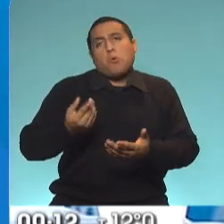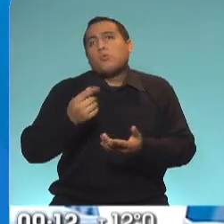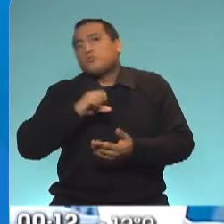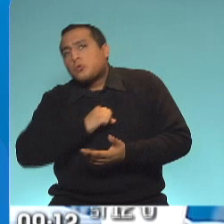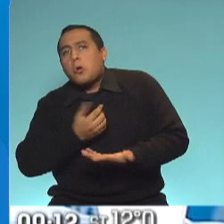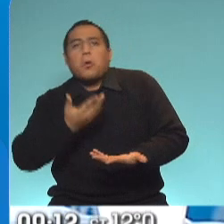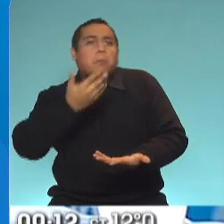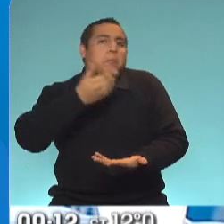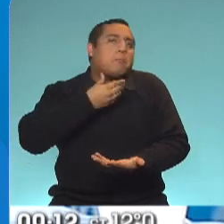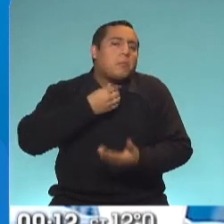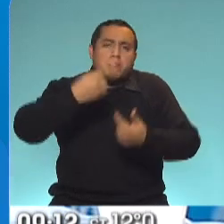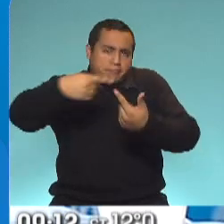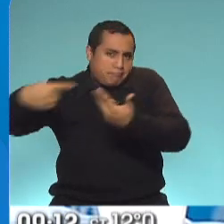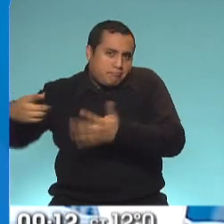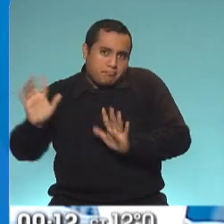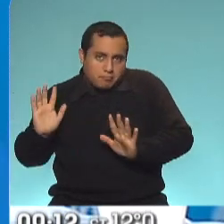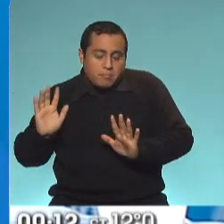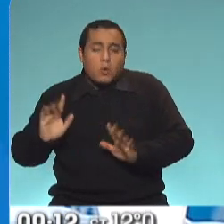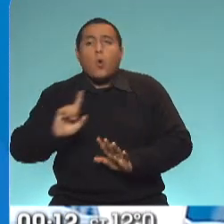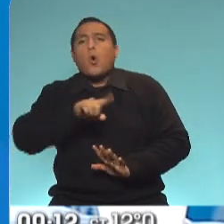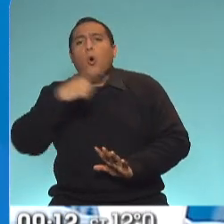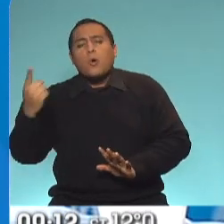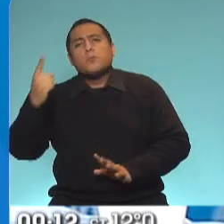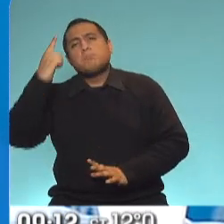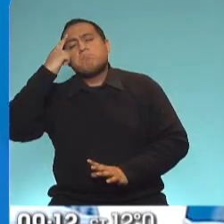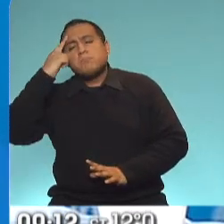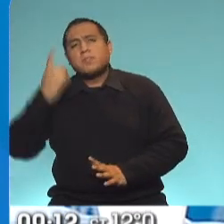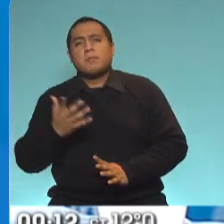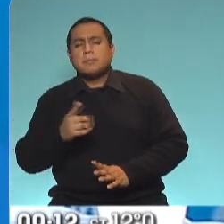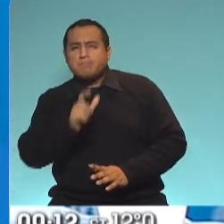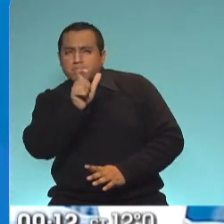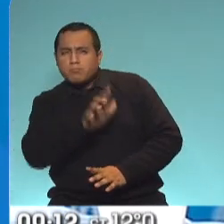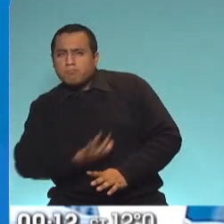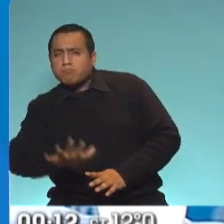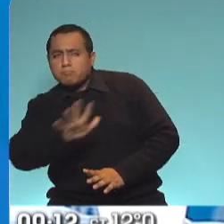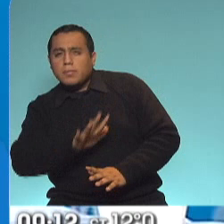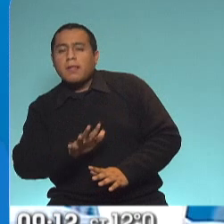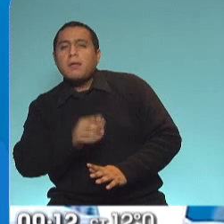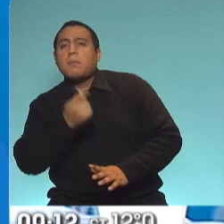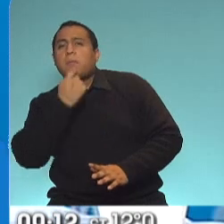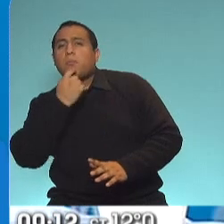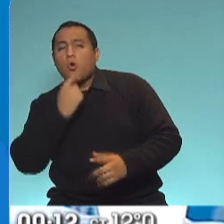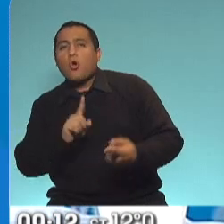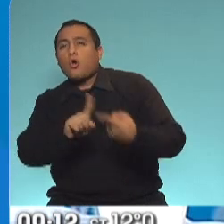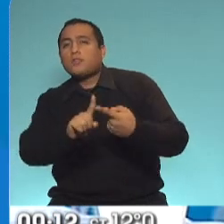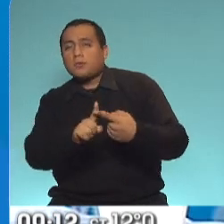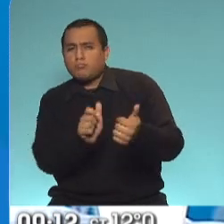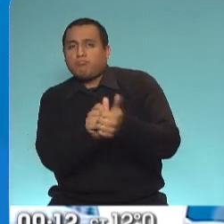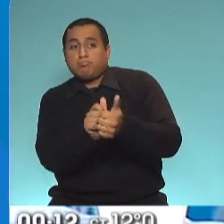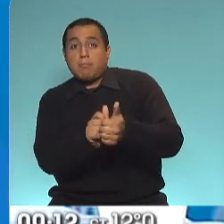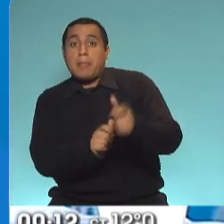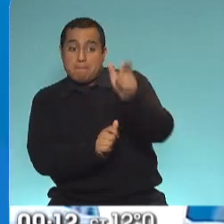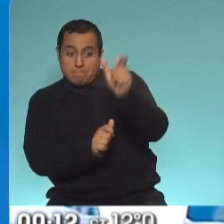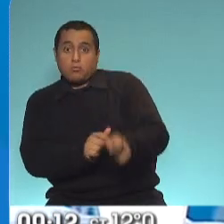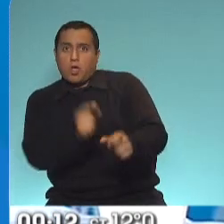otro lado, otro criterio es caso sospechoso, aquel contacto estrecho que ha estado con alguien que ha